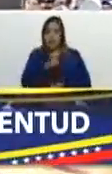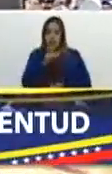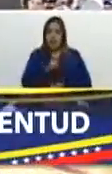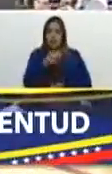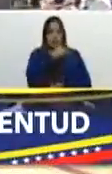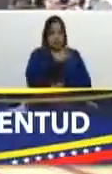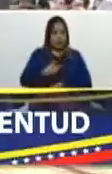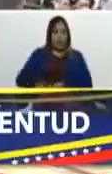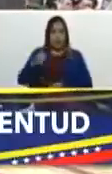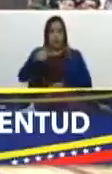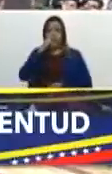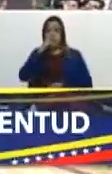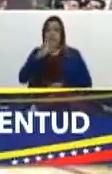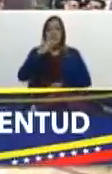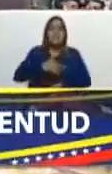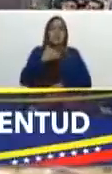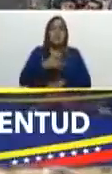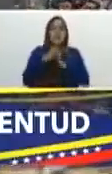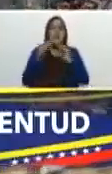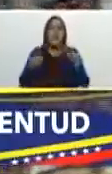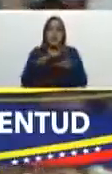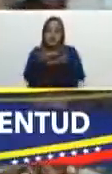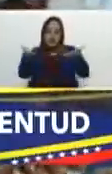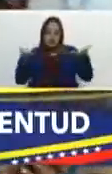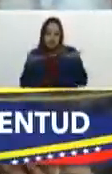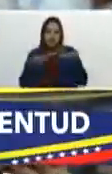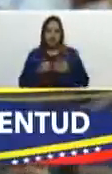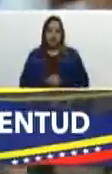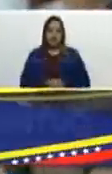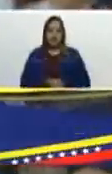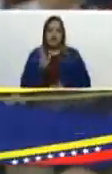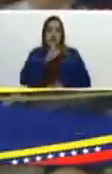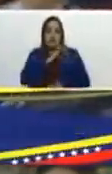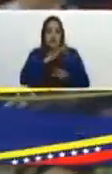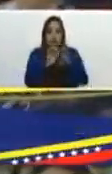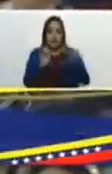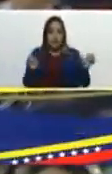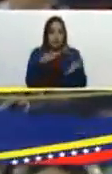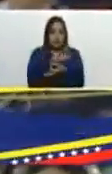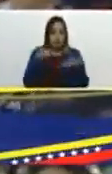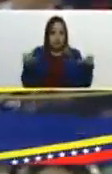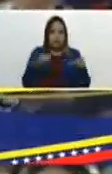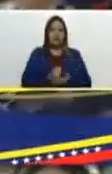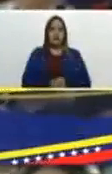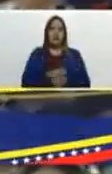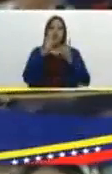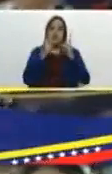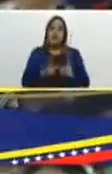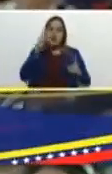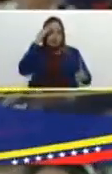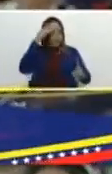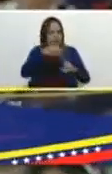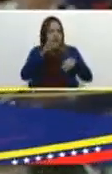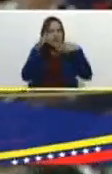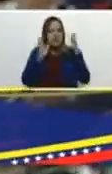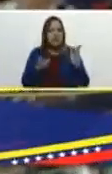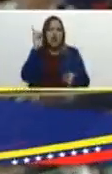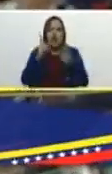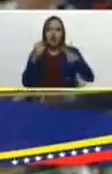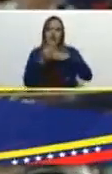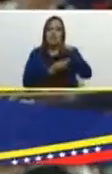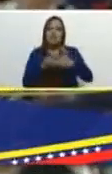presidente, también decir el sentimiento de todos mis compañeros que para tener una educación de calidad debemos enfocarnos en algunos elementos,